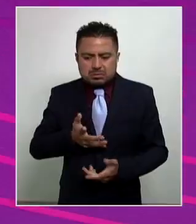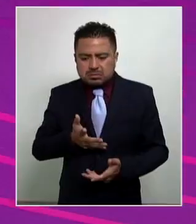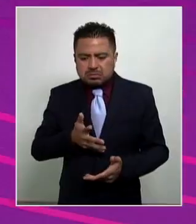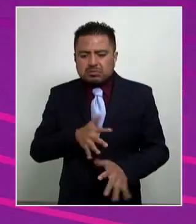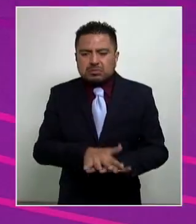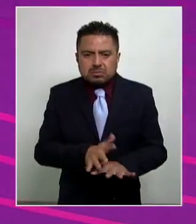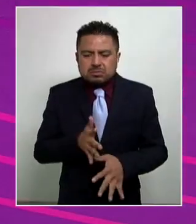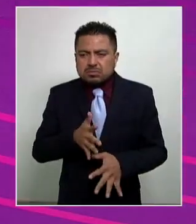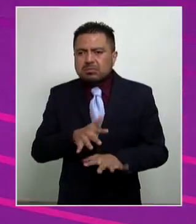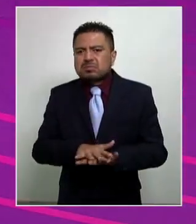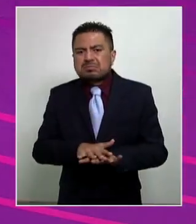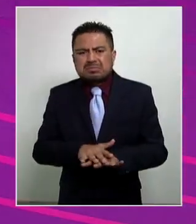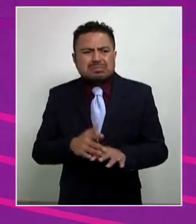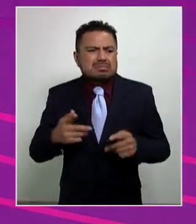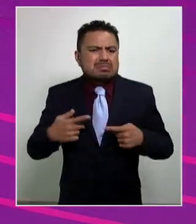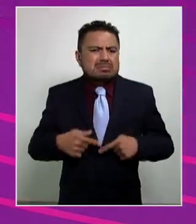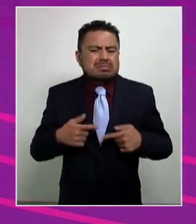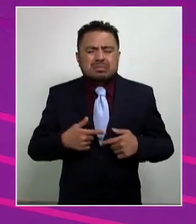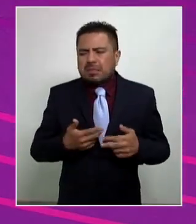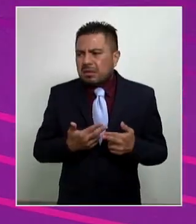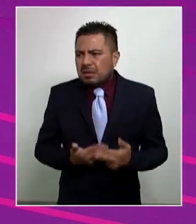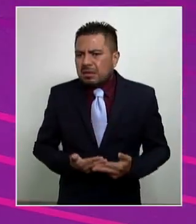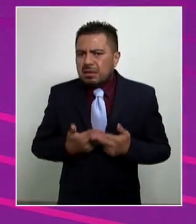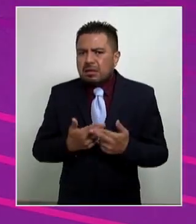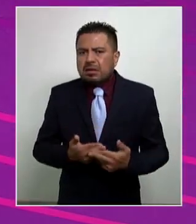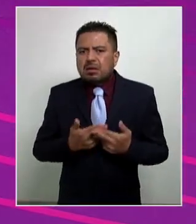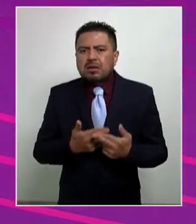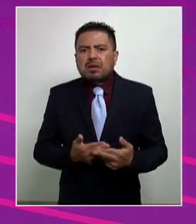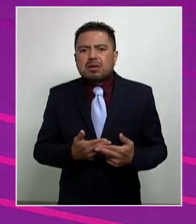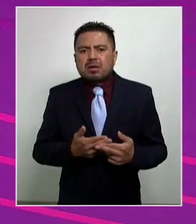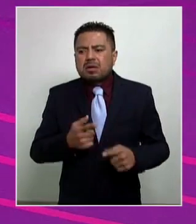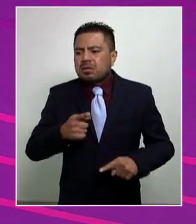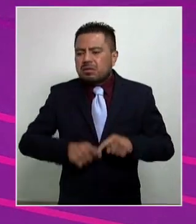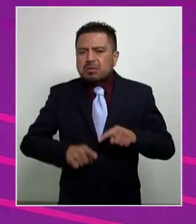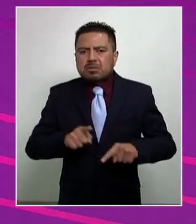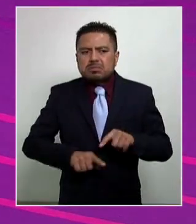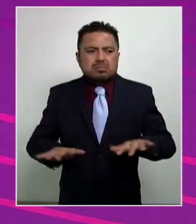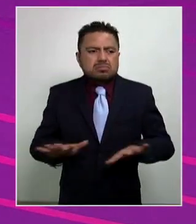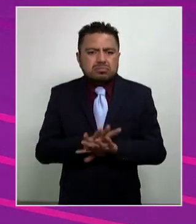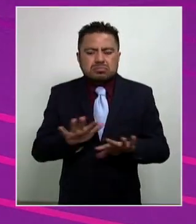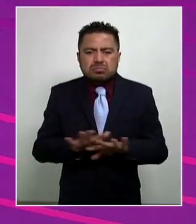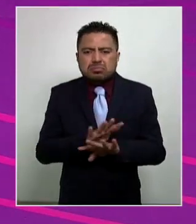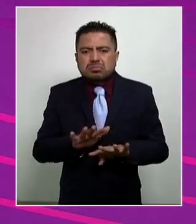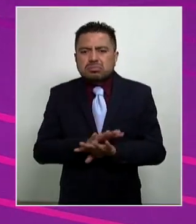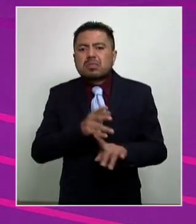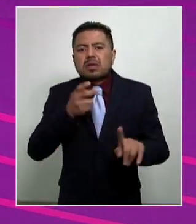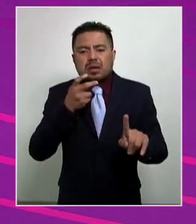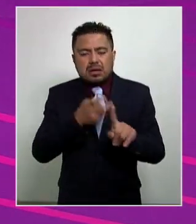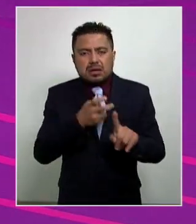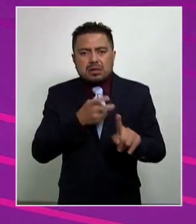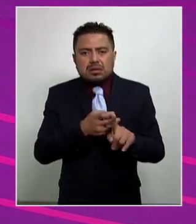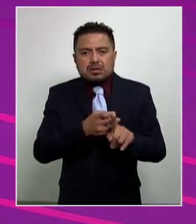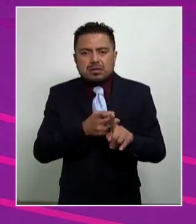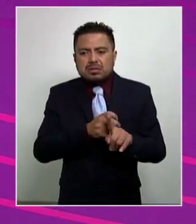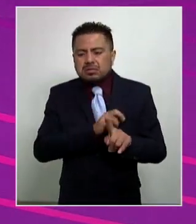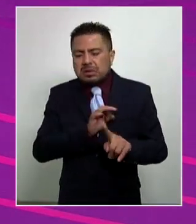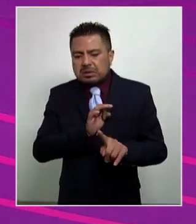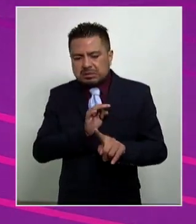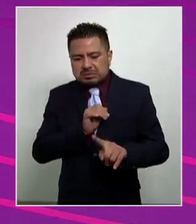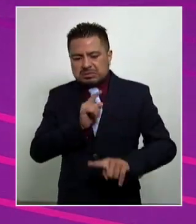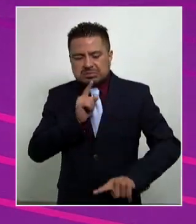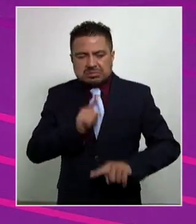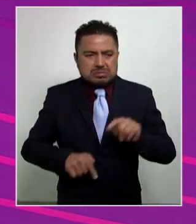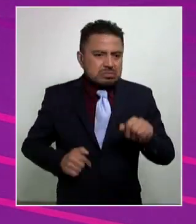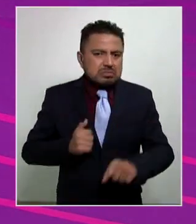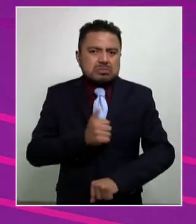integrando masivamente poblaciones en desplazamiento. Y eso impone